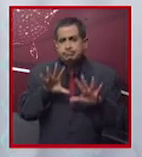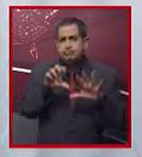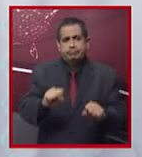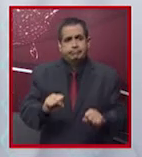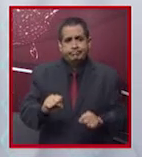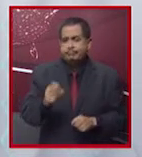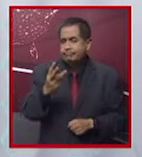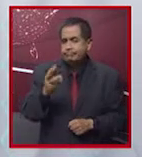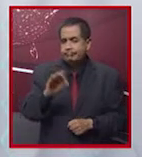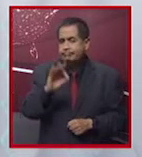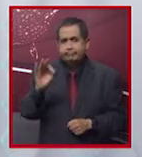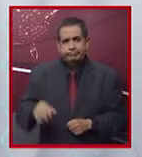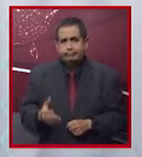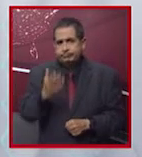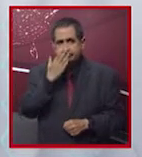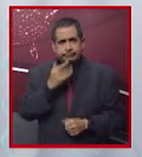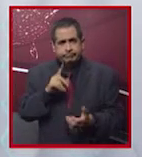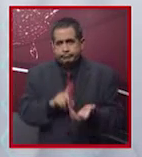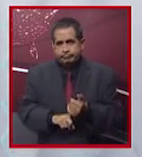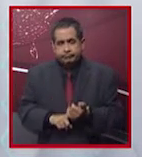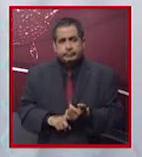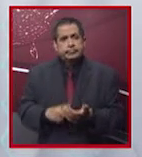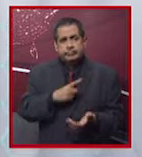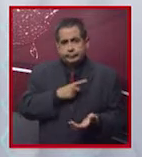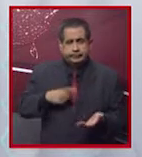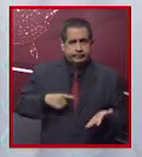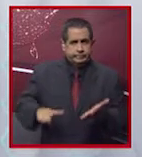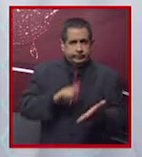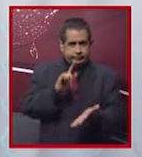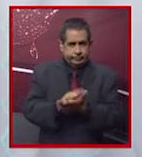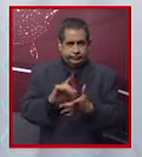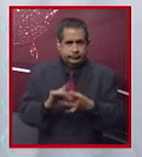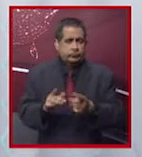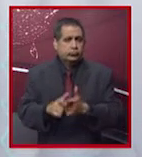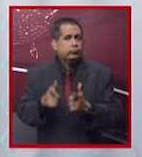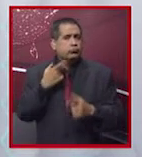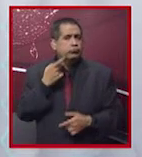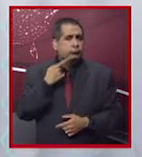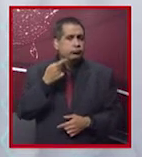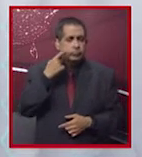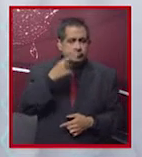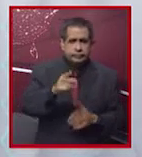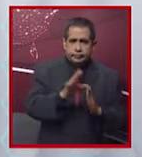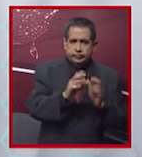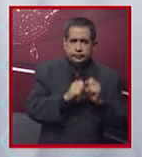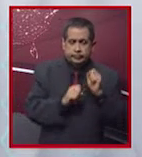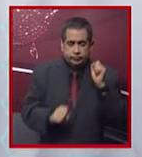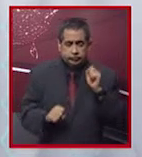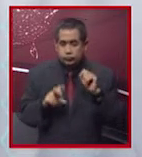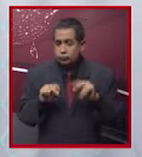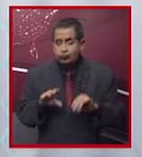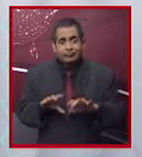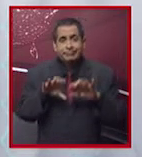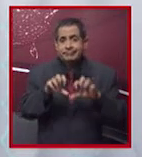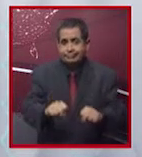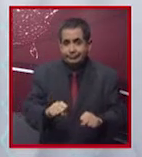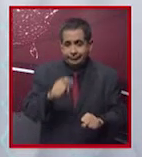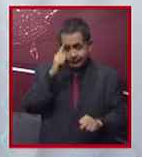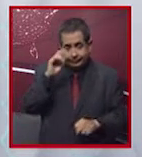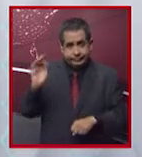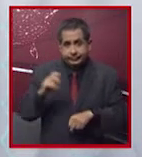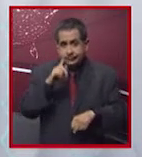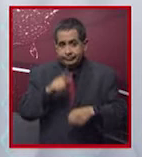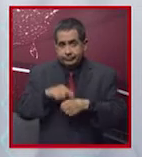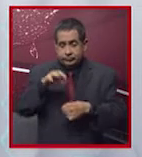el 3% de la votación nacional válida que exige la Ley General de Partidos Políticos y la Constitución en alguna de las elecciones